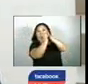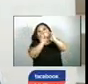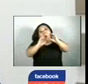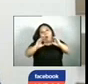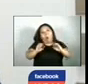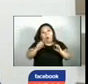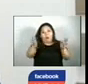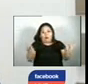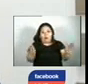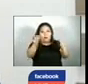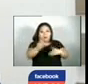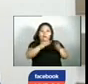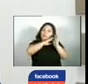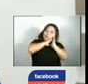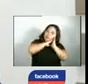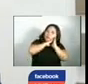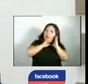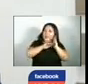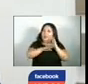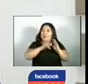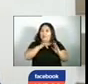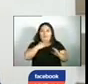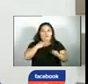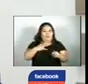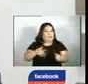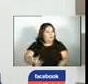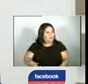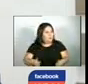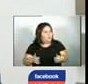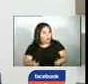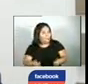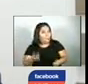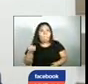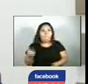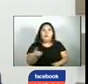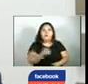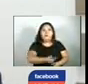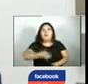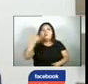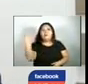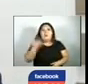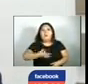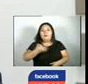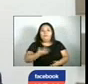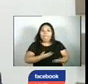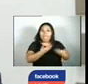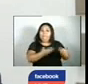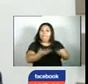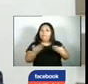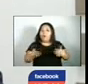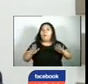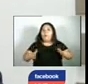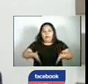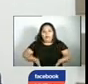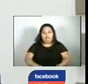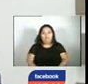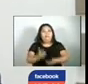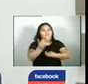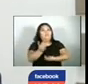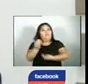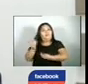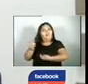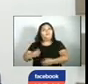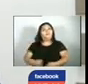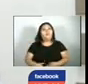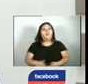de las habitaciones no generaban este ambiente cálido y digno que todo salvadoreño y salvadoreña merece para nacer con cariño.